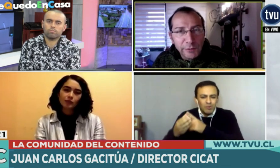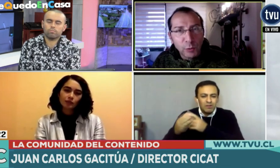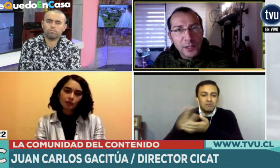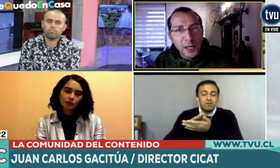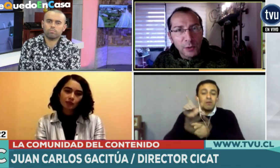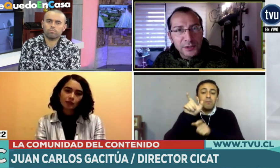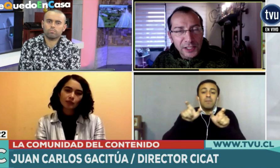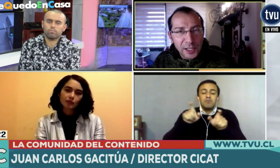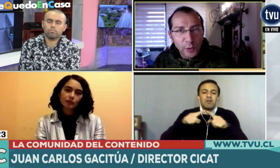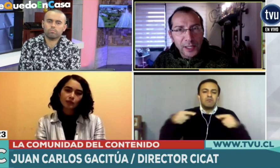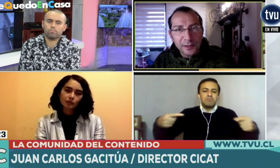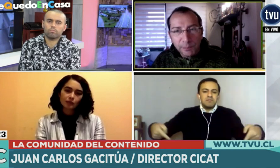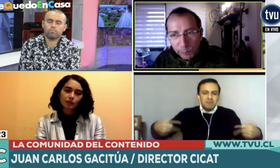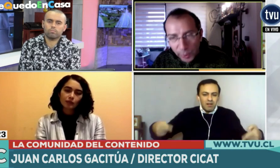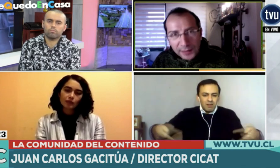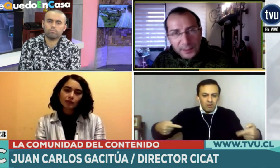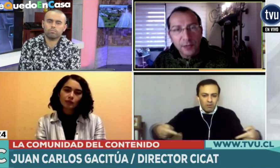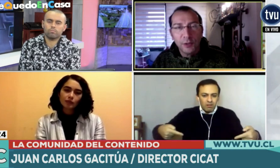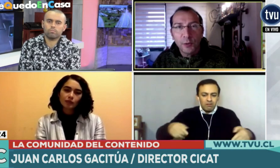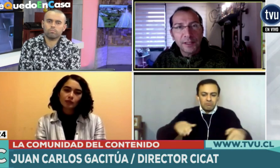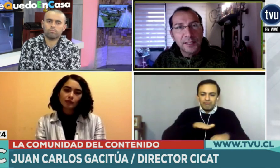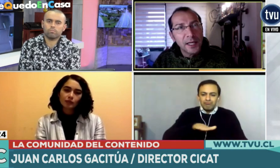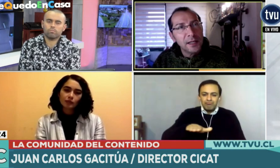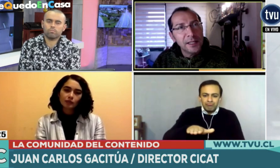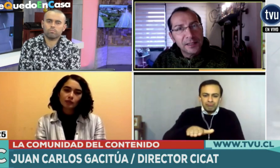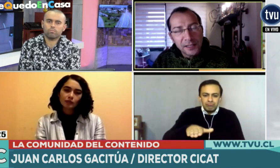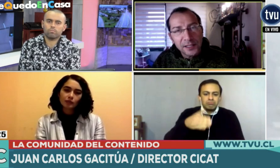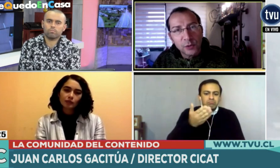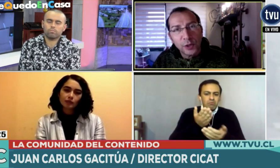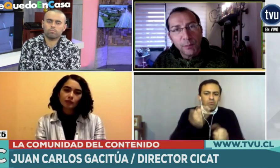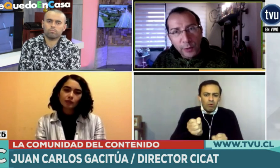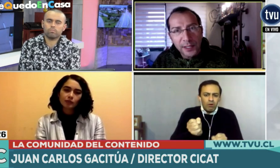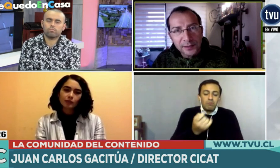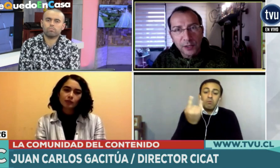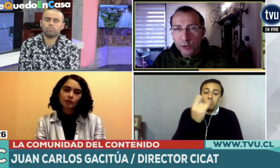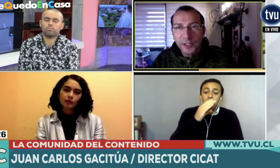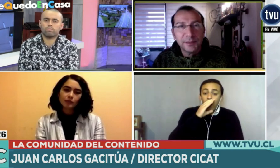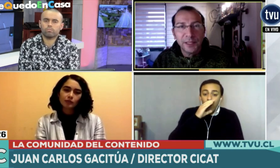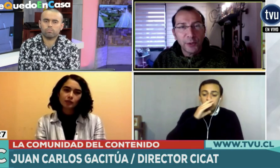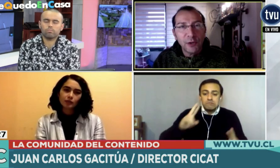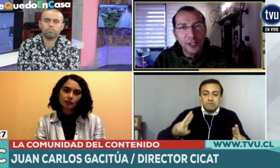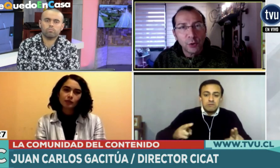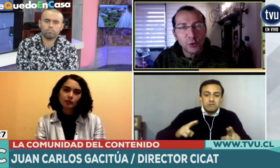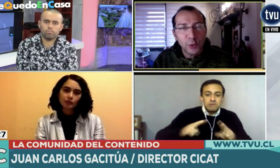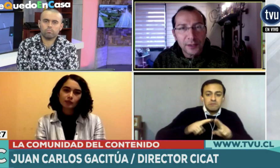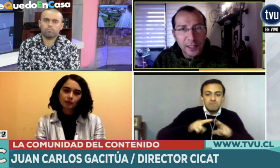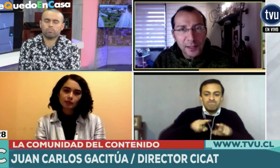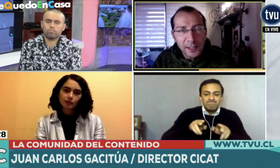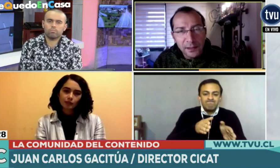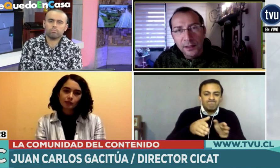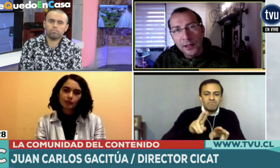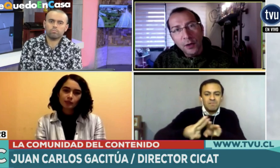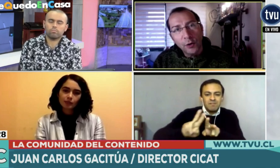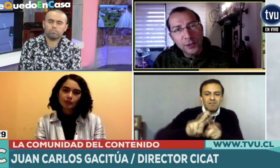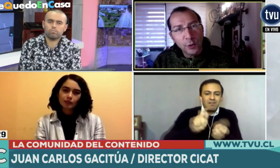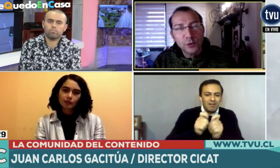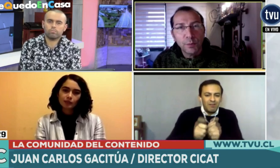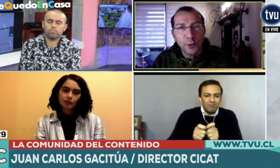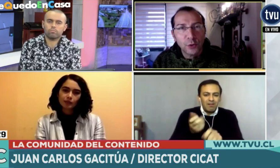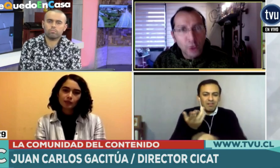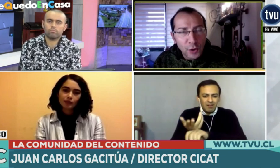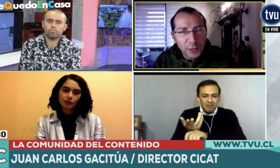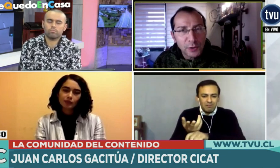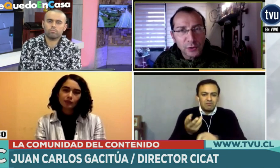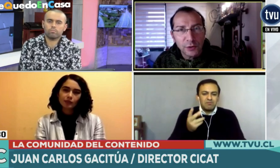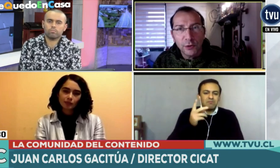desplaza con dificultad o en silla de ruedas pueda hacerlo. La universidad y distintas instituciones pueden hacer las cosas de ponerlo dentro de sus estándares o dentro